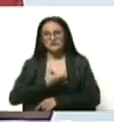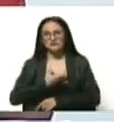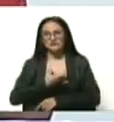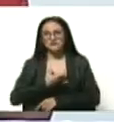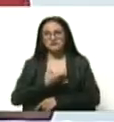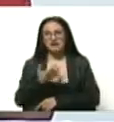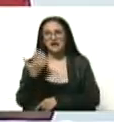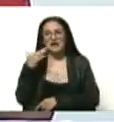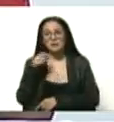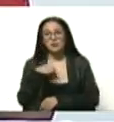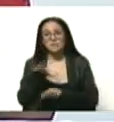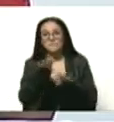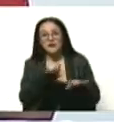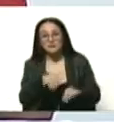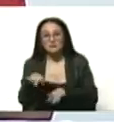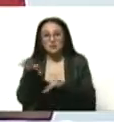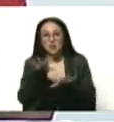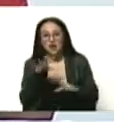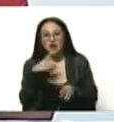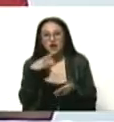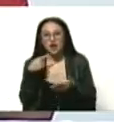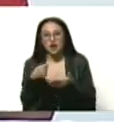puede manipular en nombre de